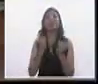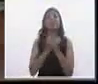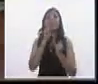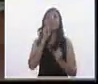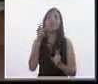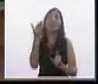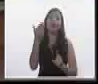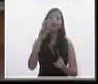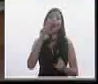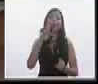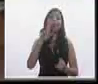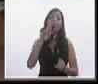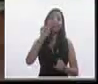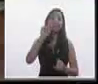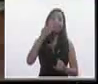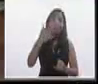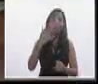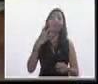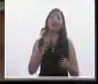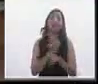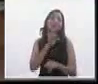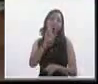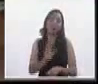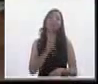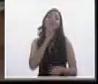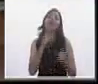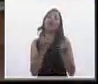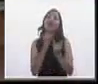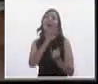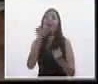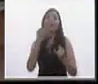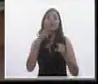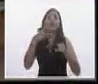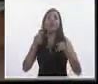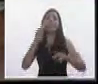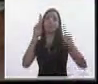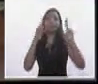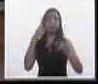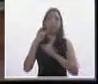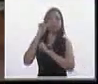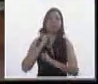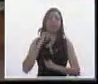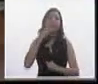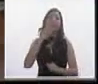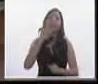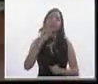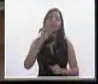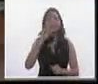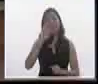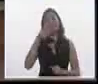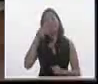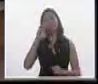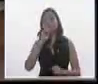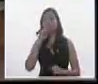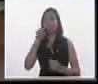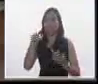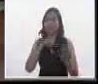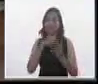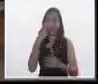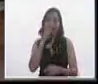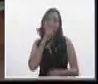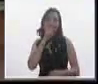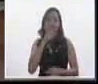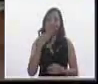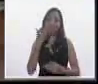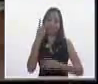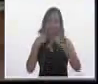r eh Domínguez encargada del programa de inclusión para la participación ciudadana de El Instituto electoral de participación ciudadana de Jalisco bienvenida